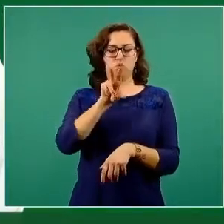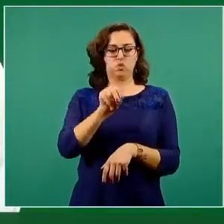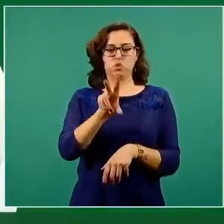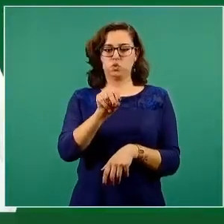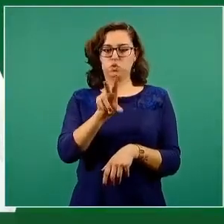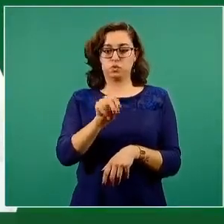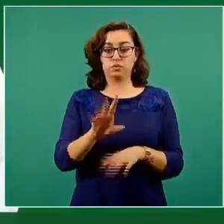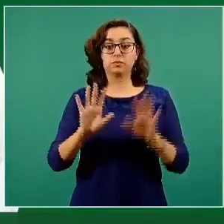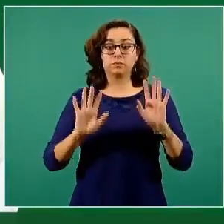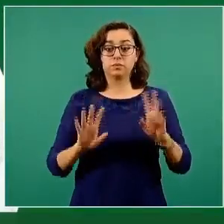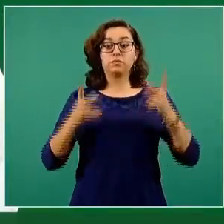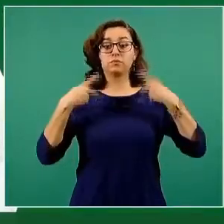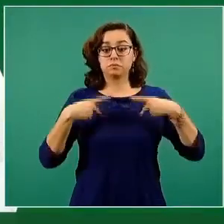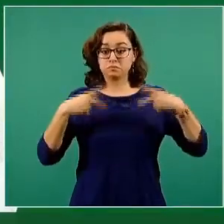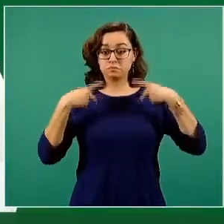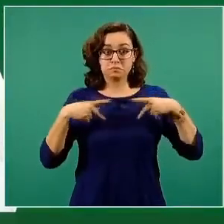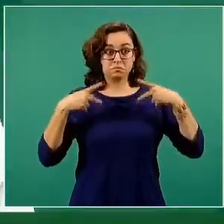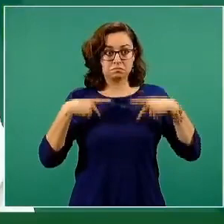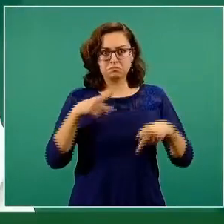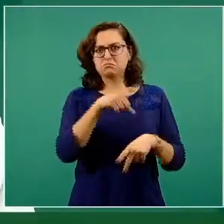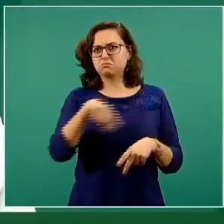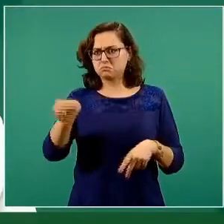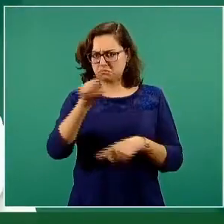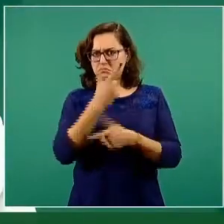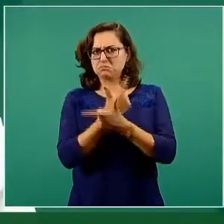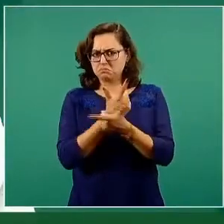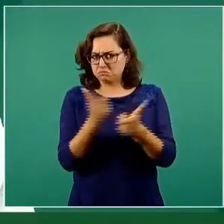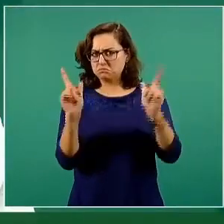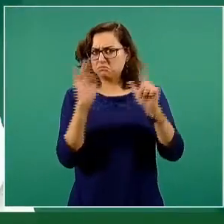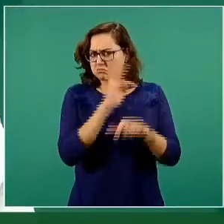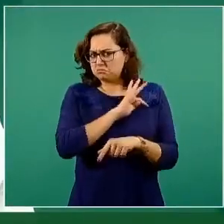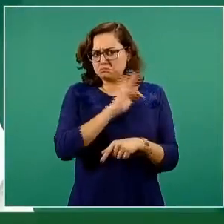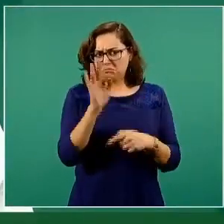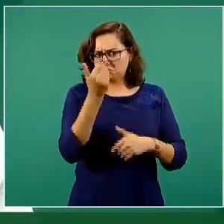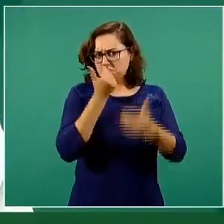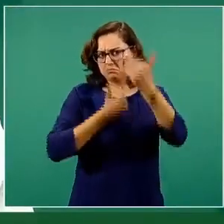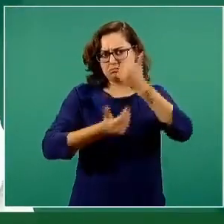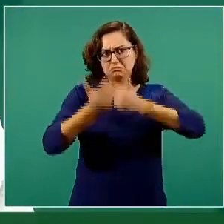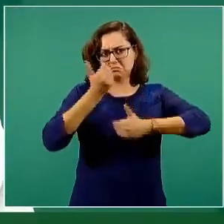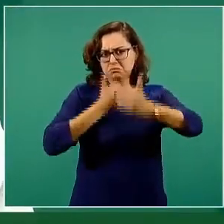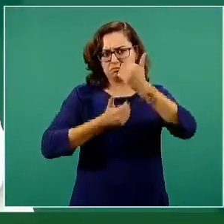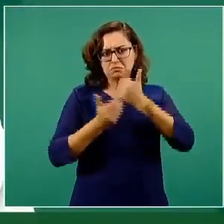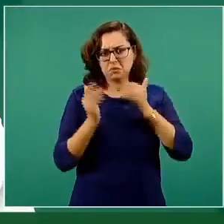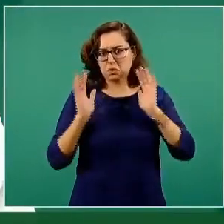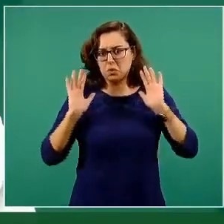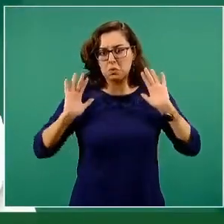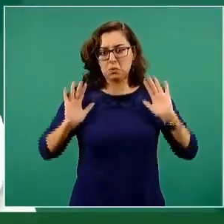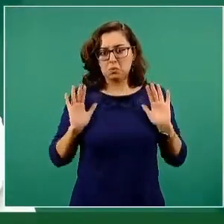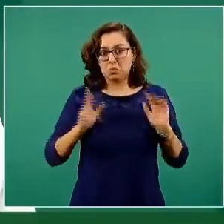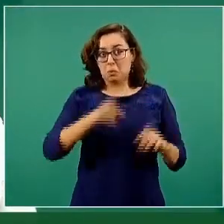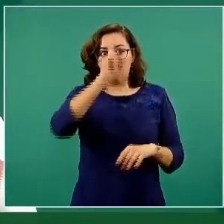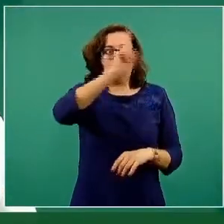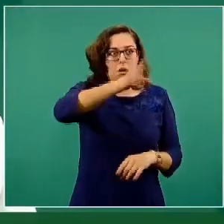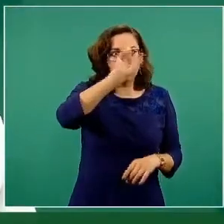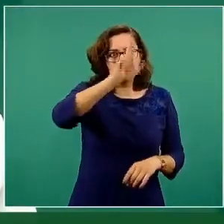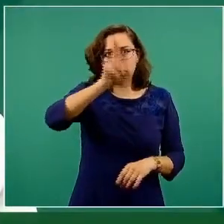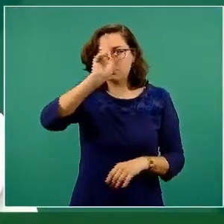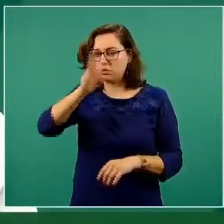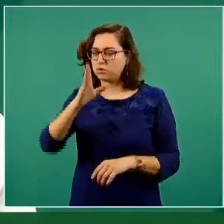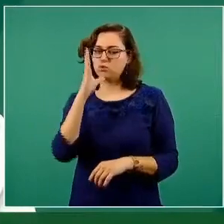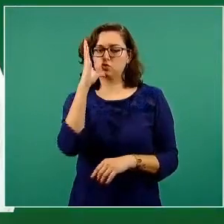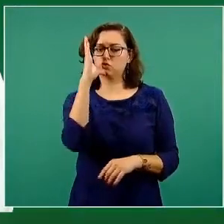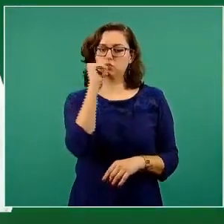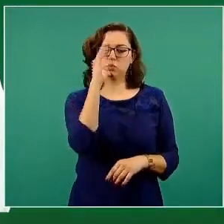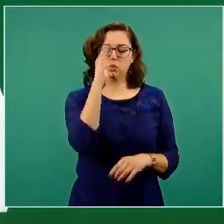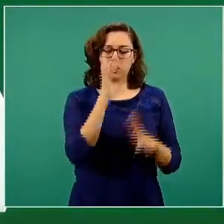prohibiendo a las personas consumir productos. No habría, desde luego, una capacidad legal de hacerlo, sería violatorio